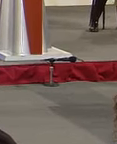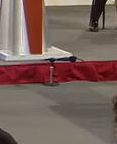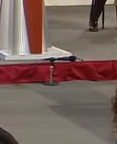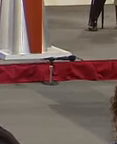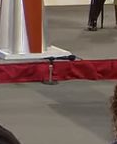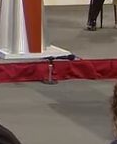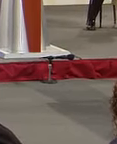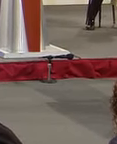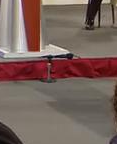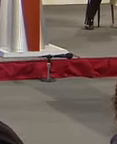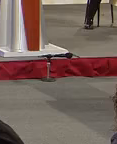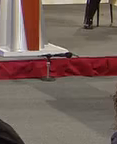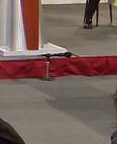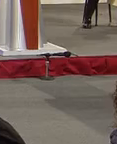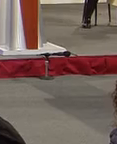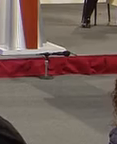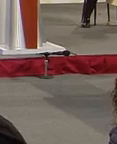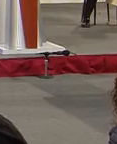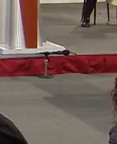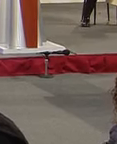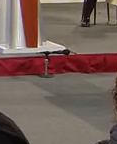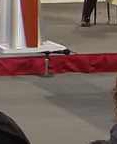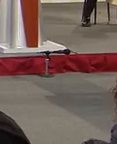no existe esa piedra